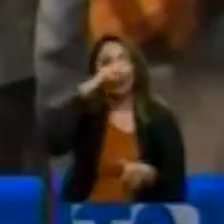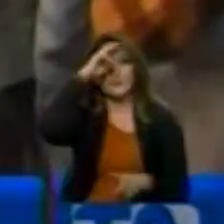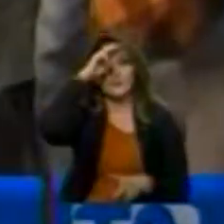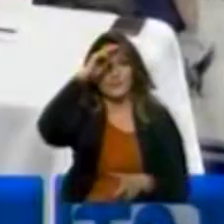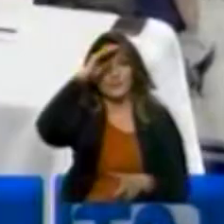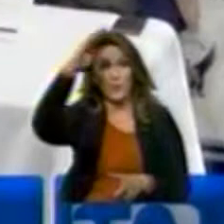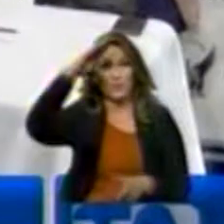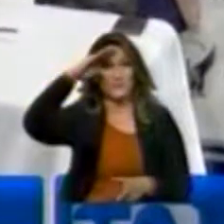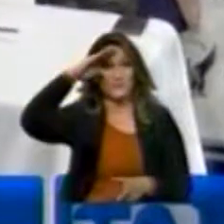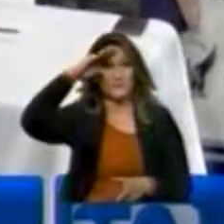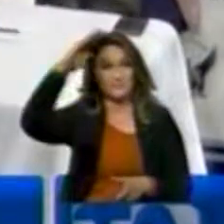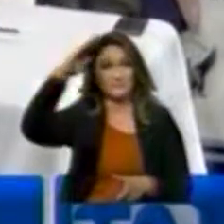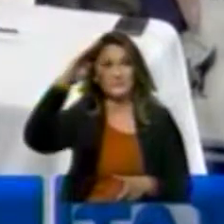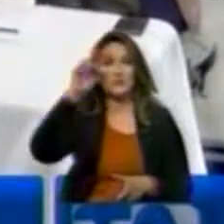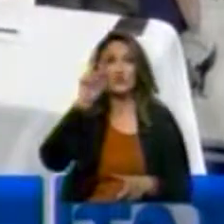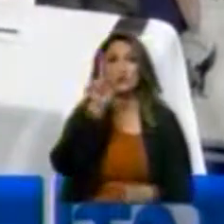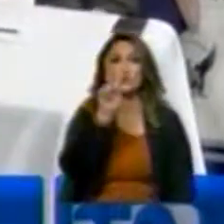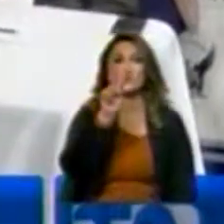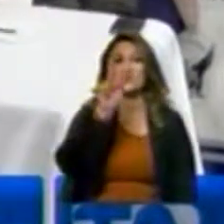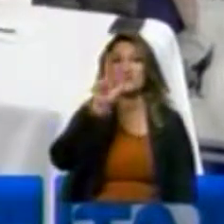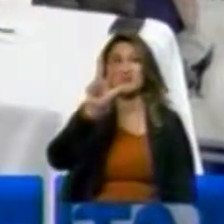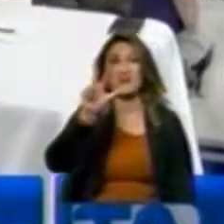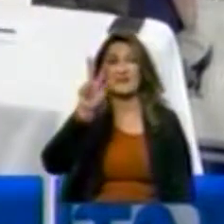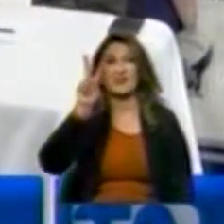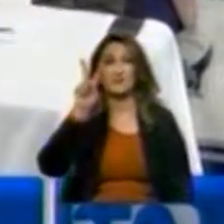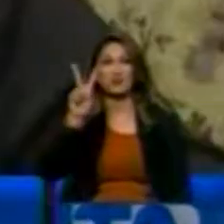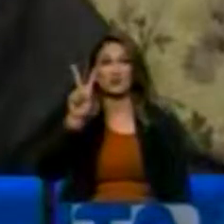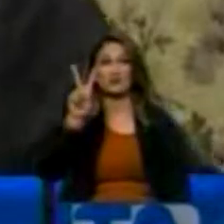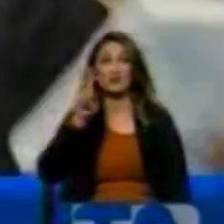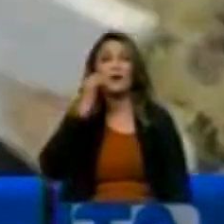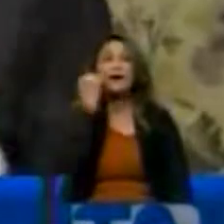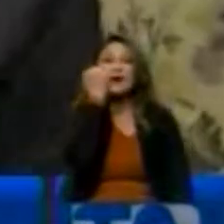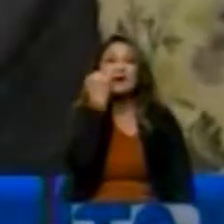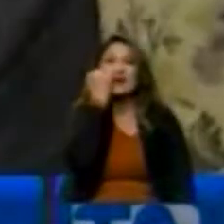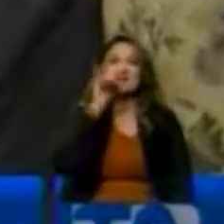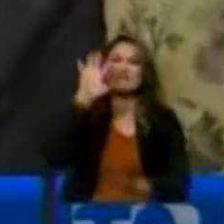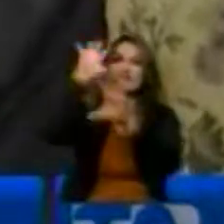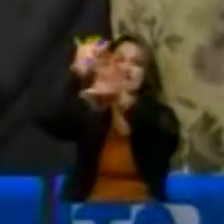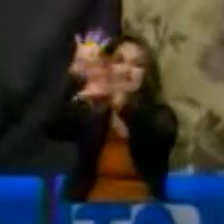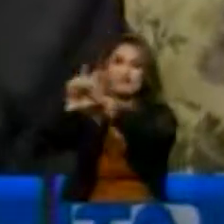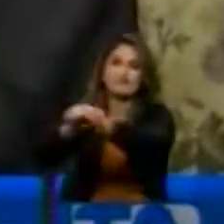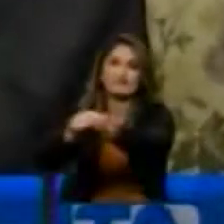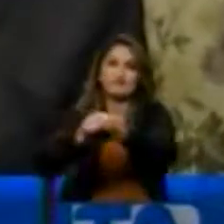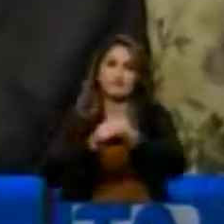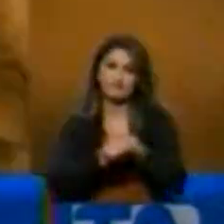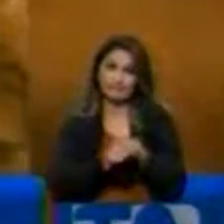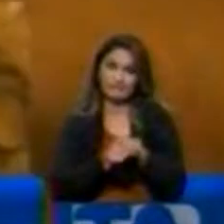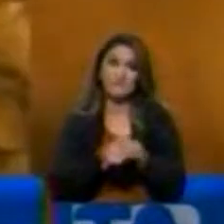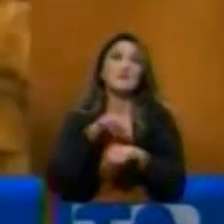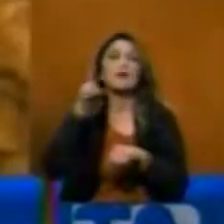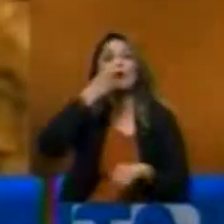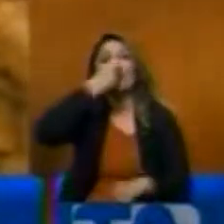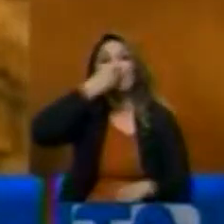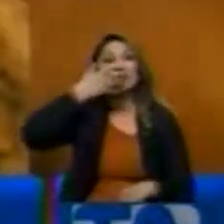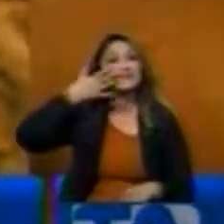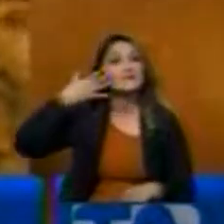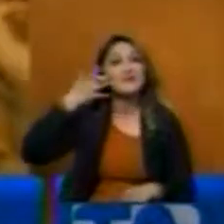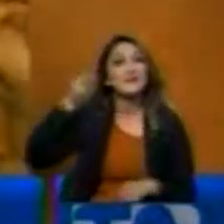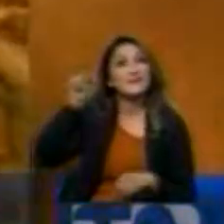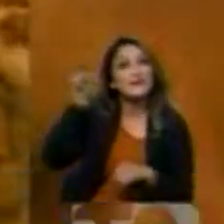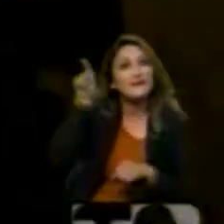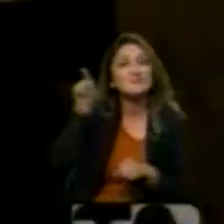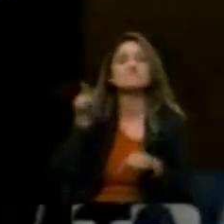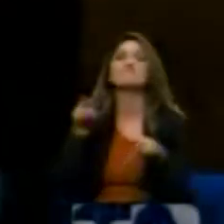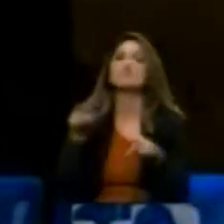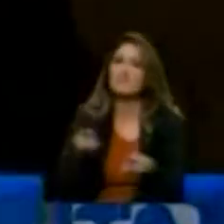uno de ellos continúa retenido en la provincia de Morona, Santiago, por lo que las autoridades están alertas. La violencia también quedó